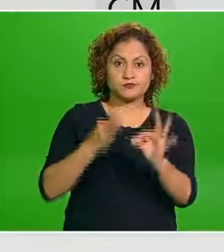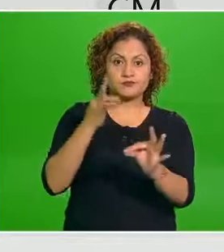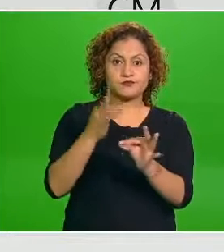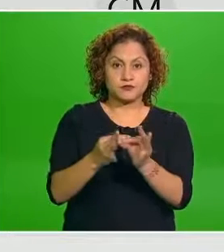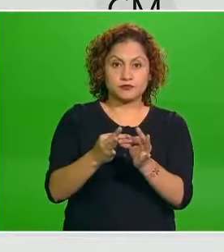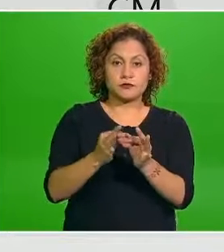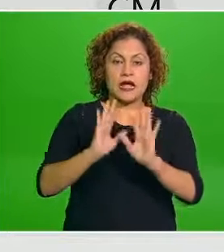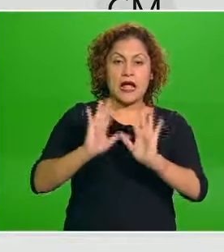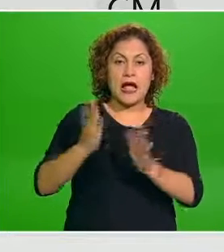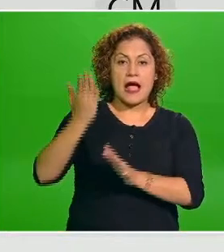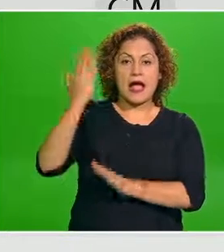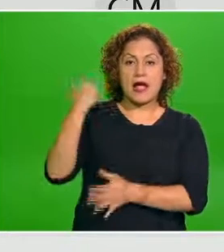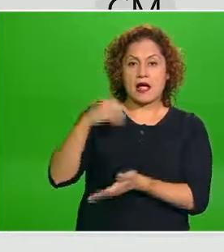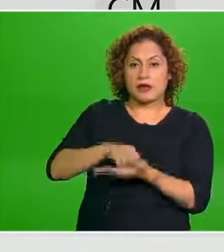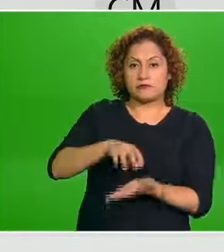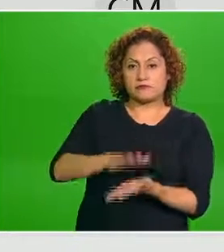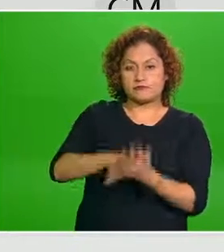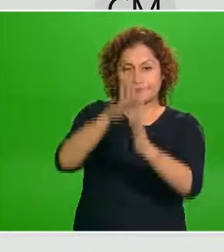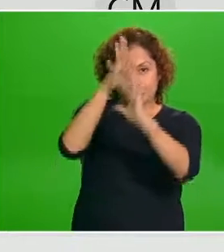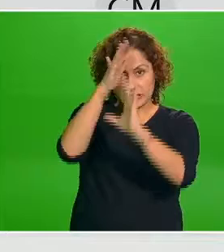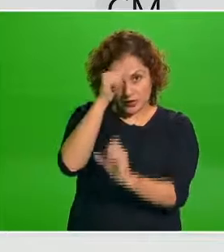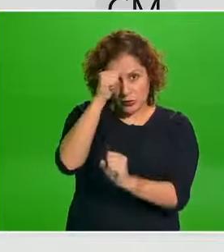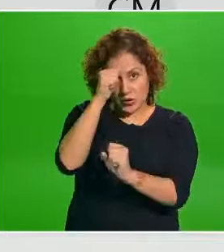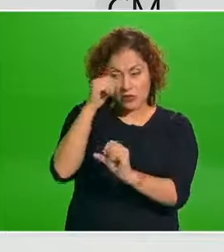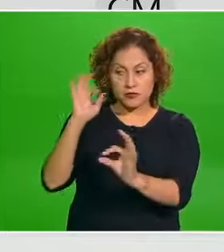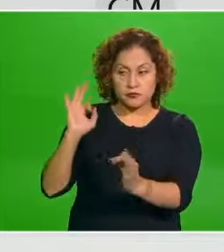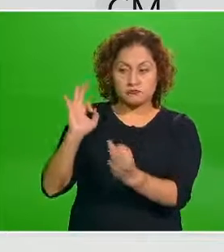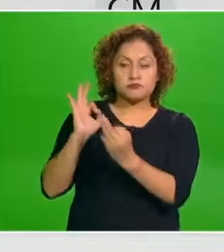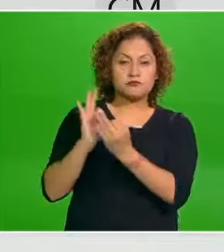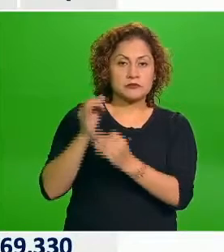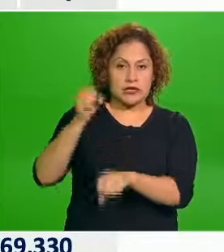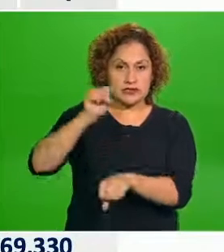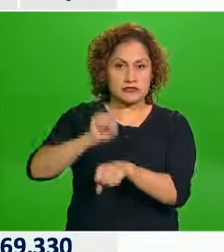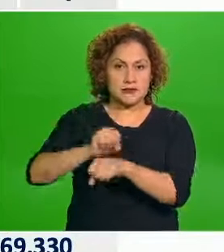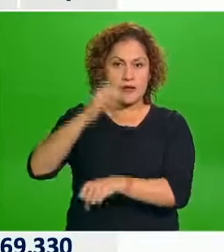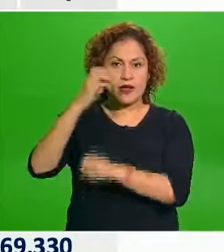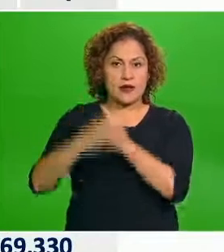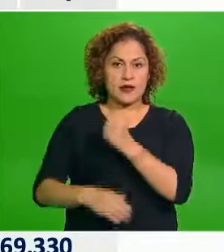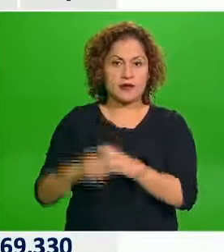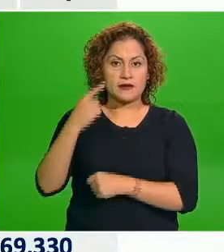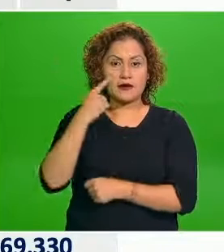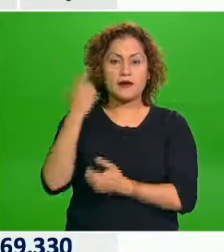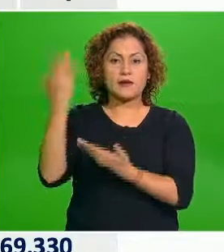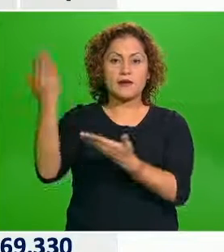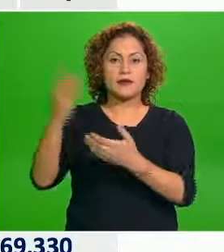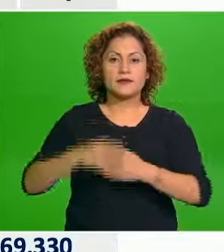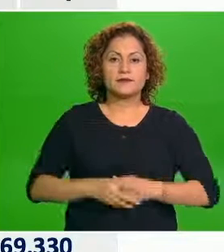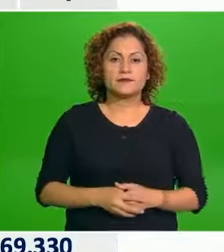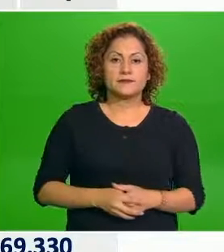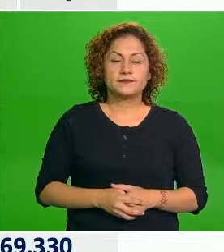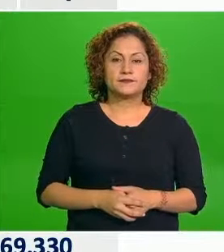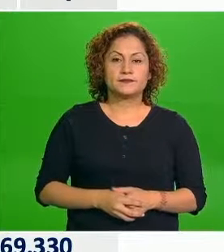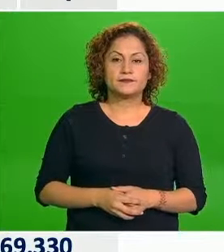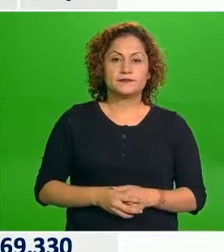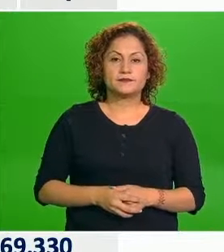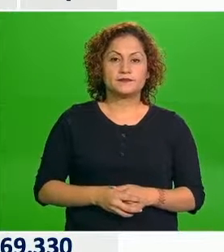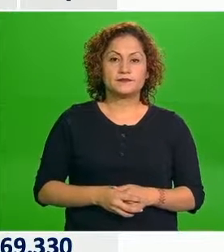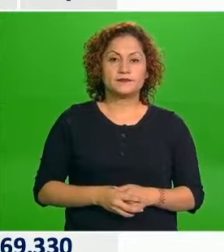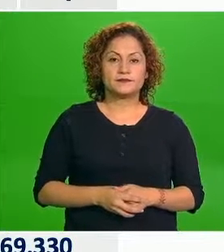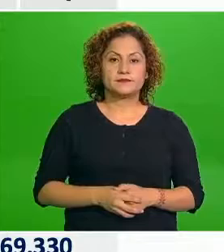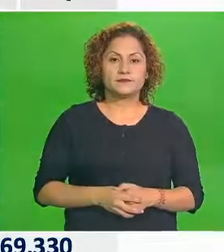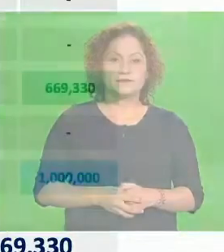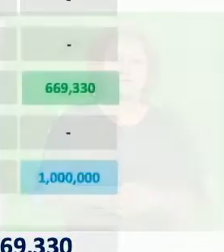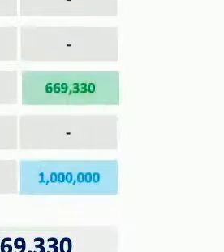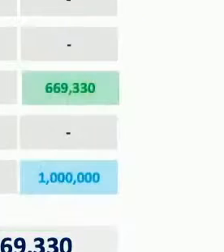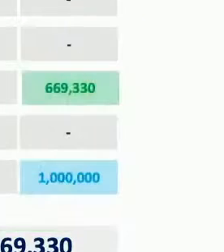fueron programadas para la semana que estamos terminando, específicamente para miércoles, jueves y viernes, que fue en donde en total